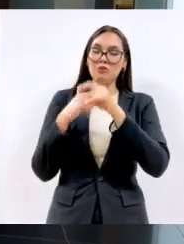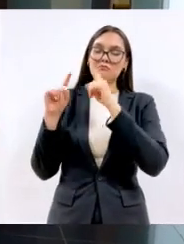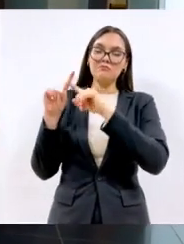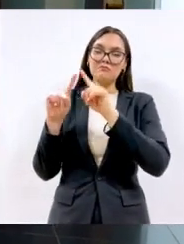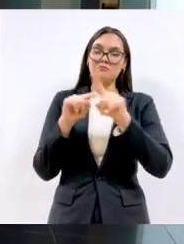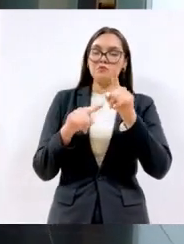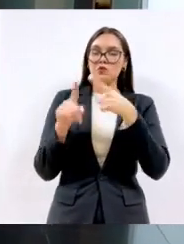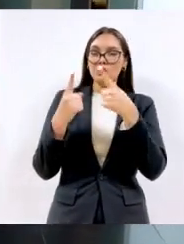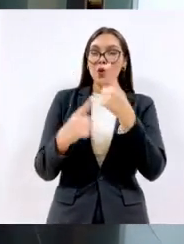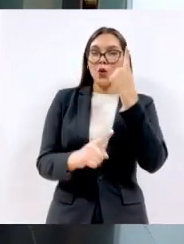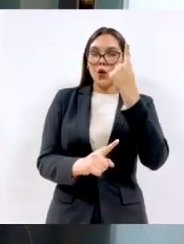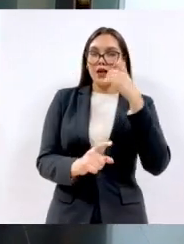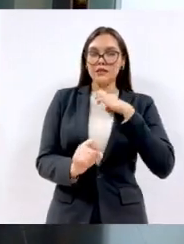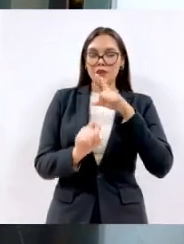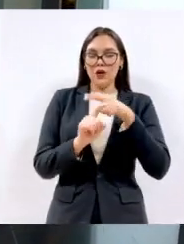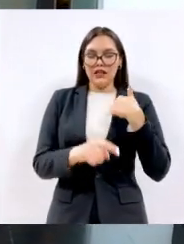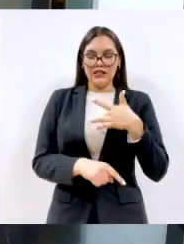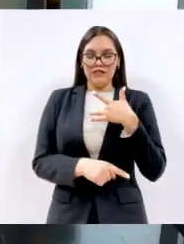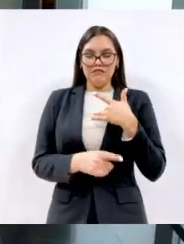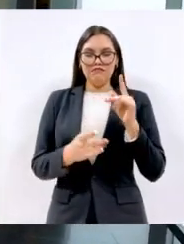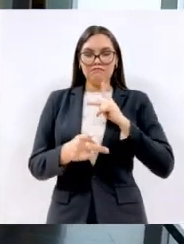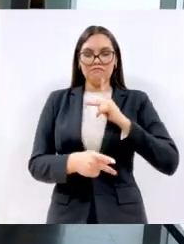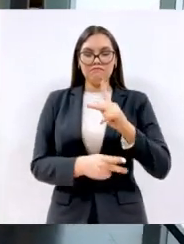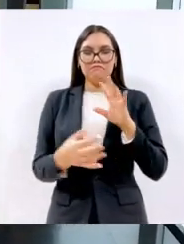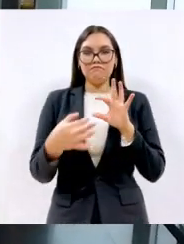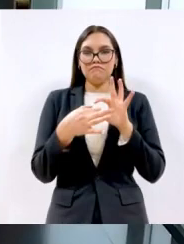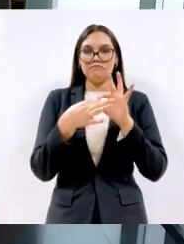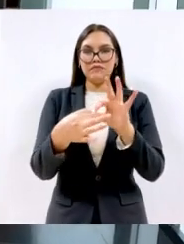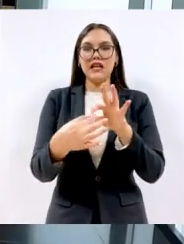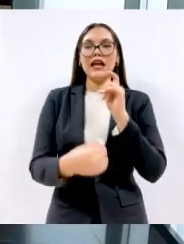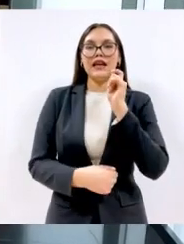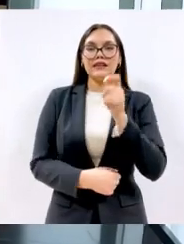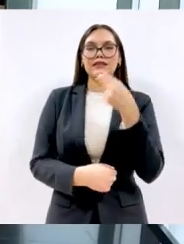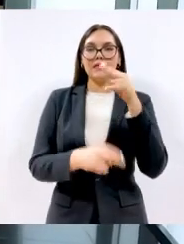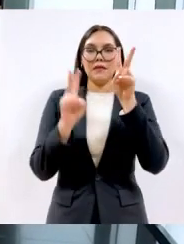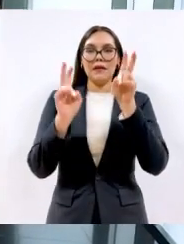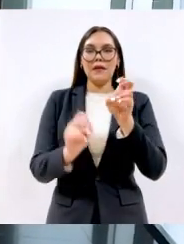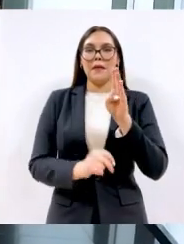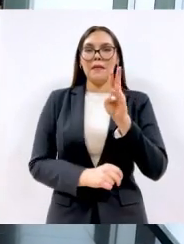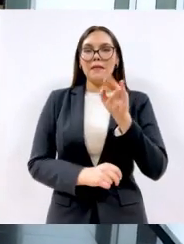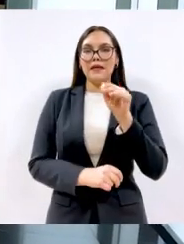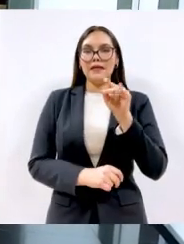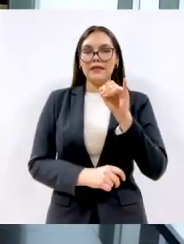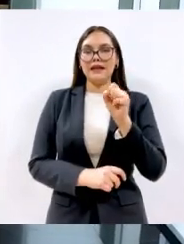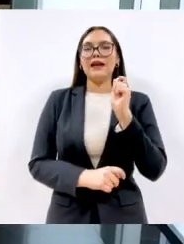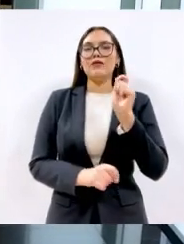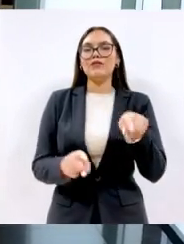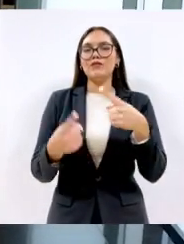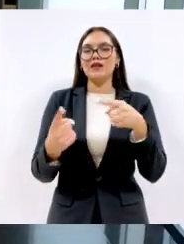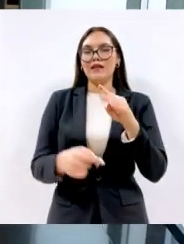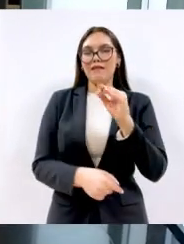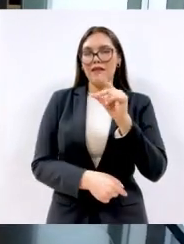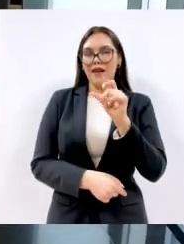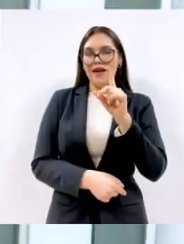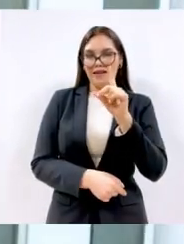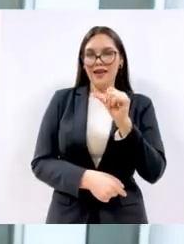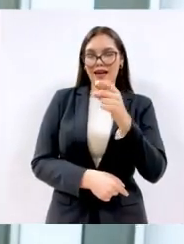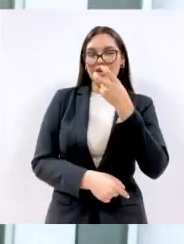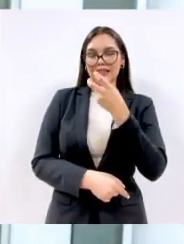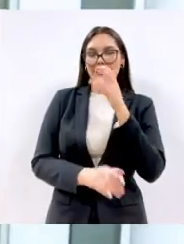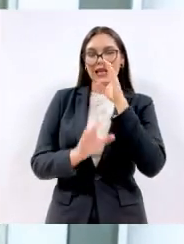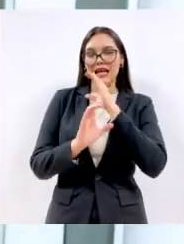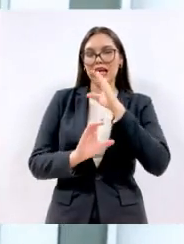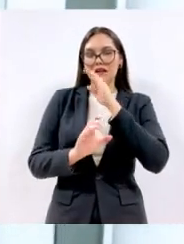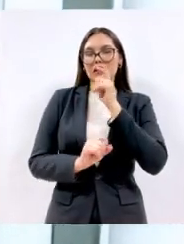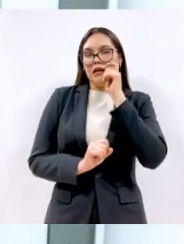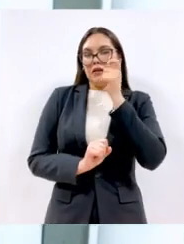la música, pero hay una en especial que creo que describe mi historia, que se llama Brindis. Es música, es balada.